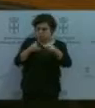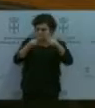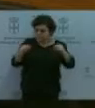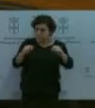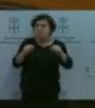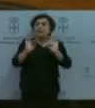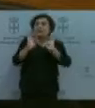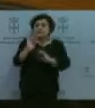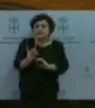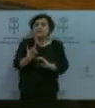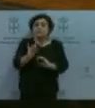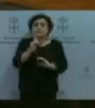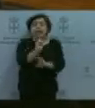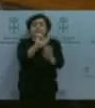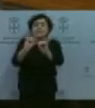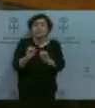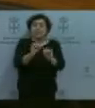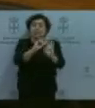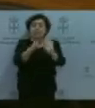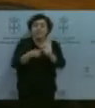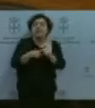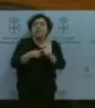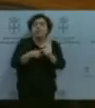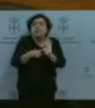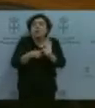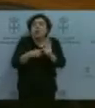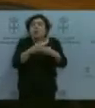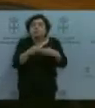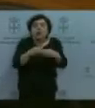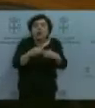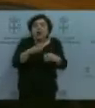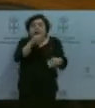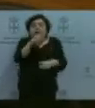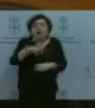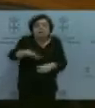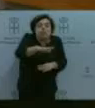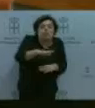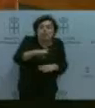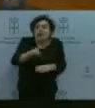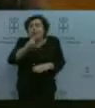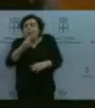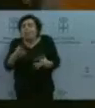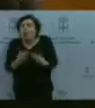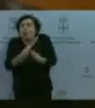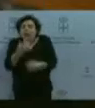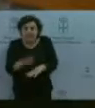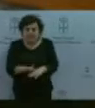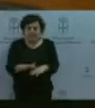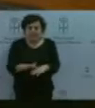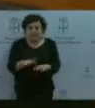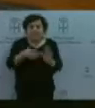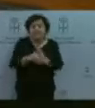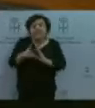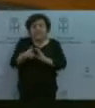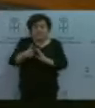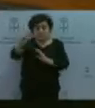se puede utilizar, con quién y cómo, porque también existen los derechos de los demás. Y la cuestión es que no se había dado nunca en esta Cámara.